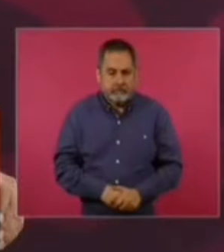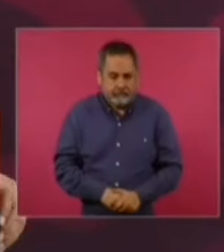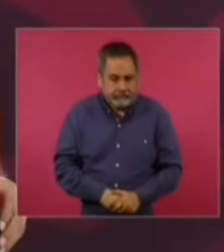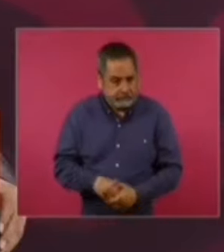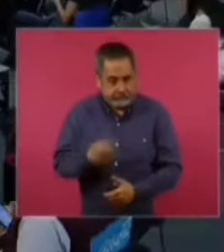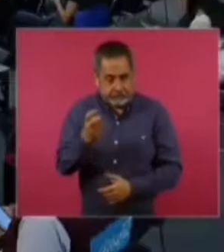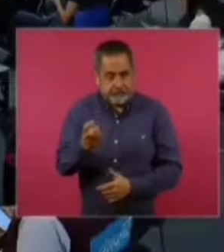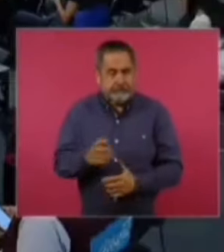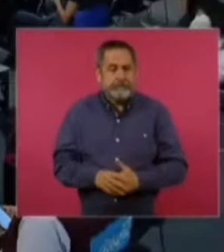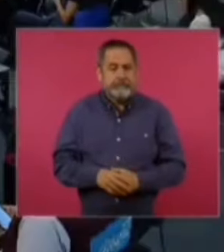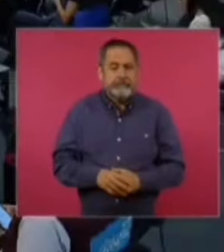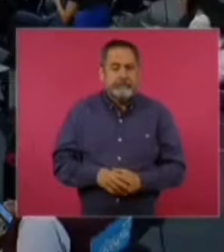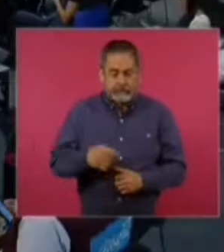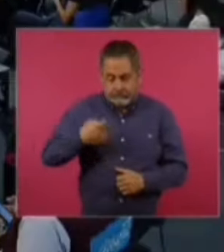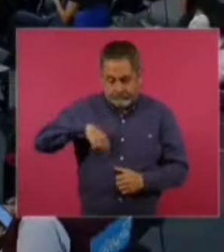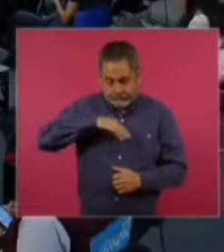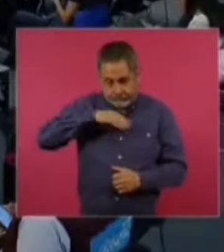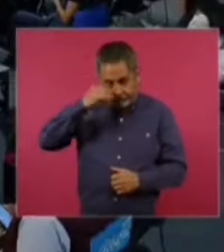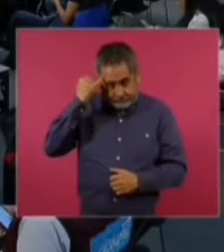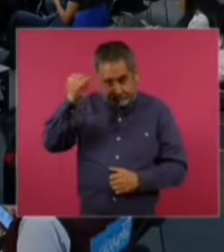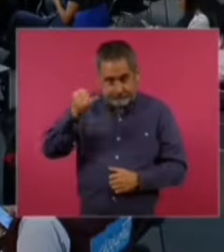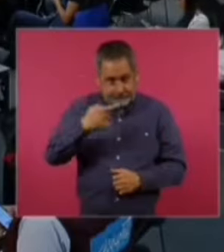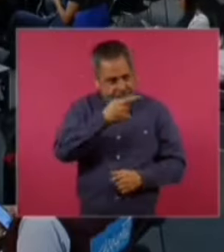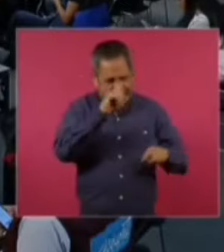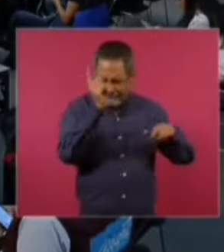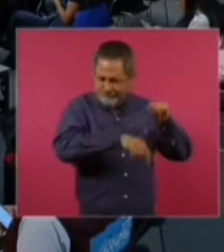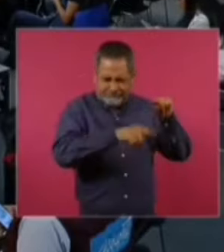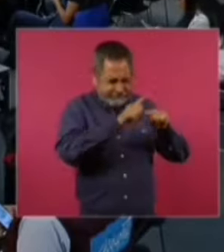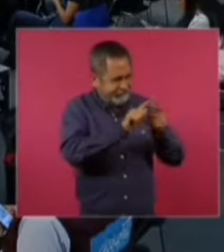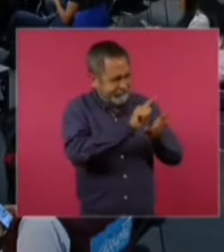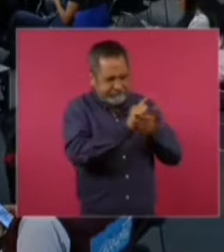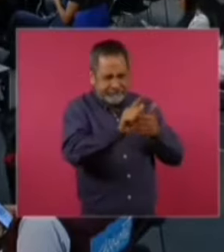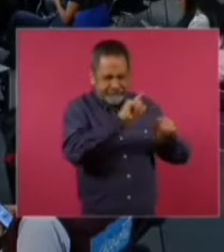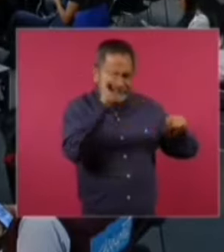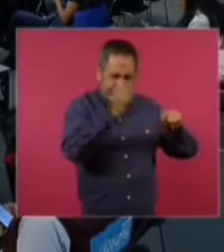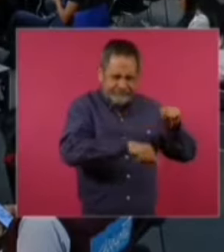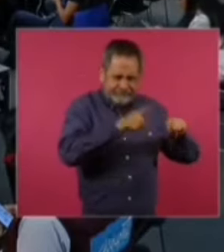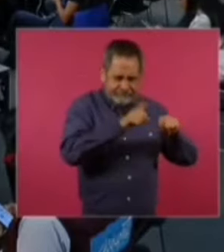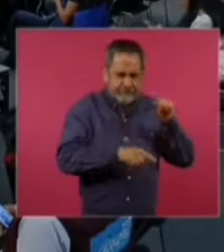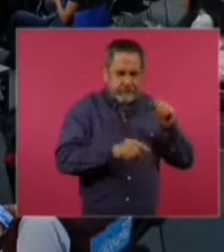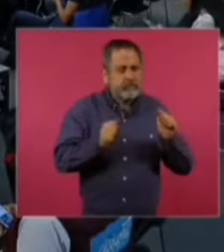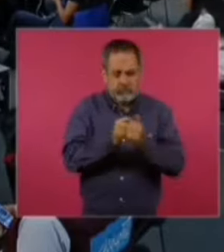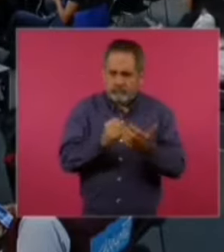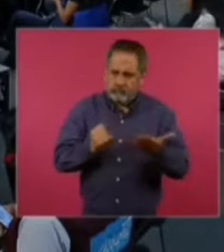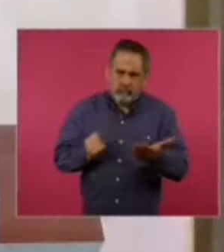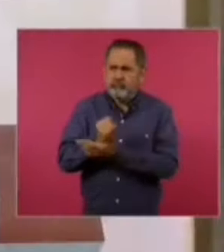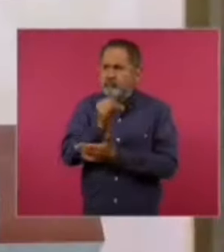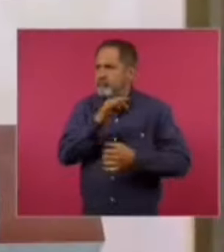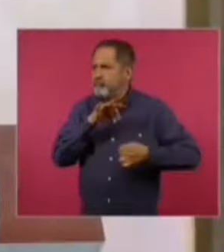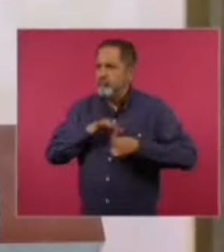Entonces, ¿qué estamos planteando? Vamos a limpiar democráticamente.